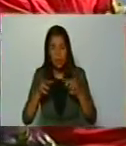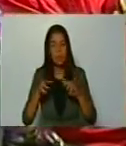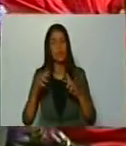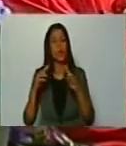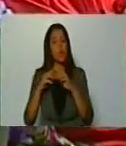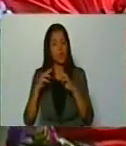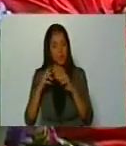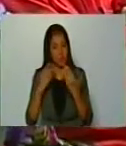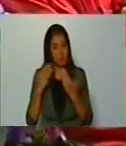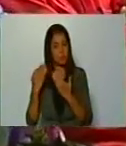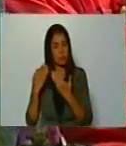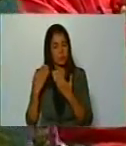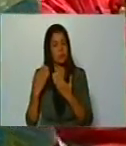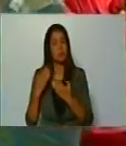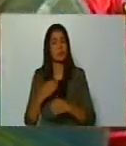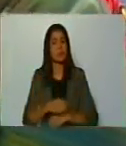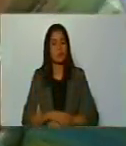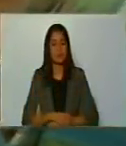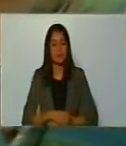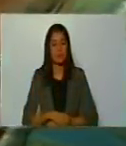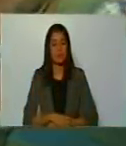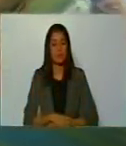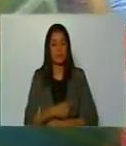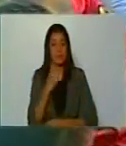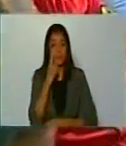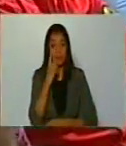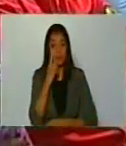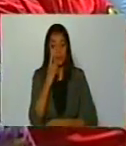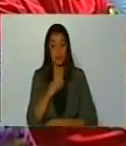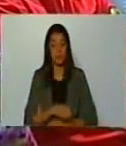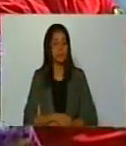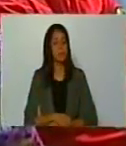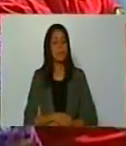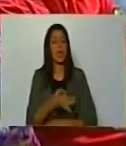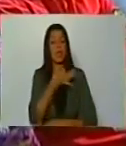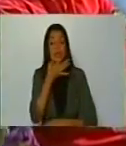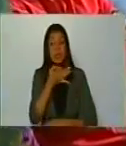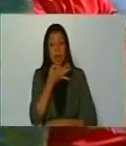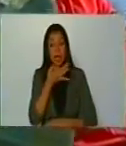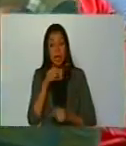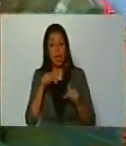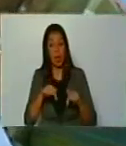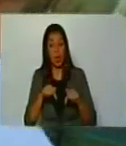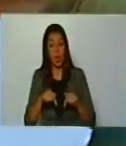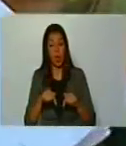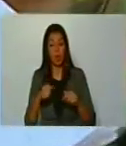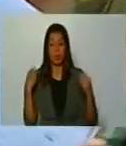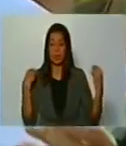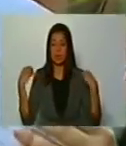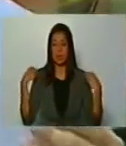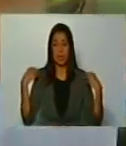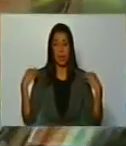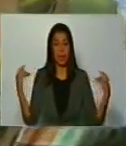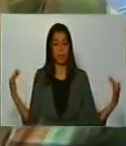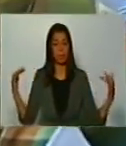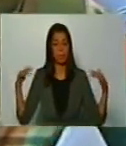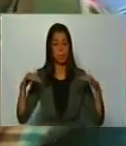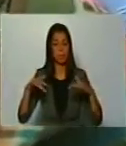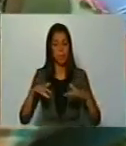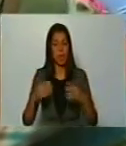cerca, afortunadamente. Fíjense, la tarde de hoy se nos convoca